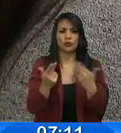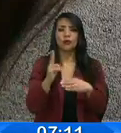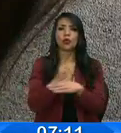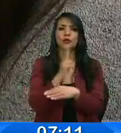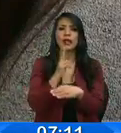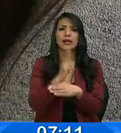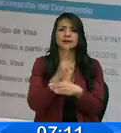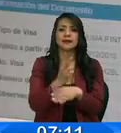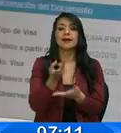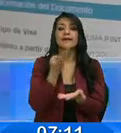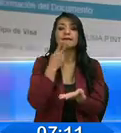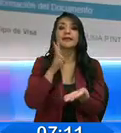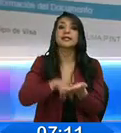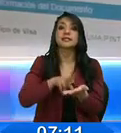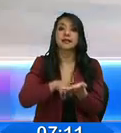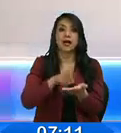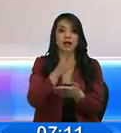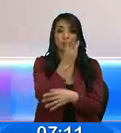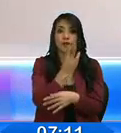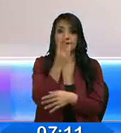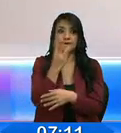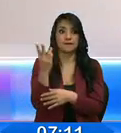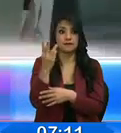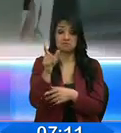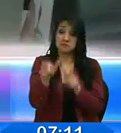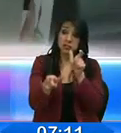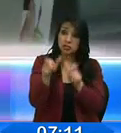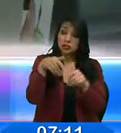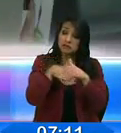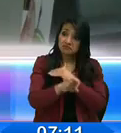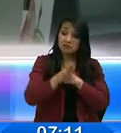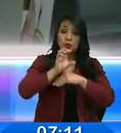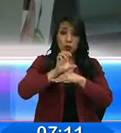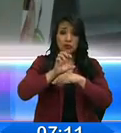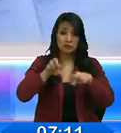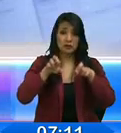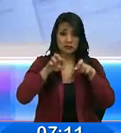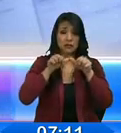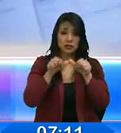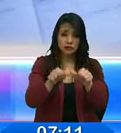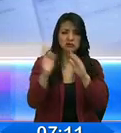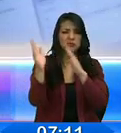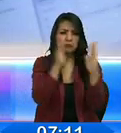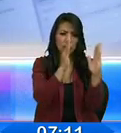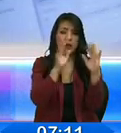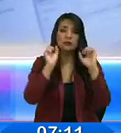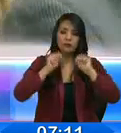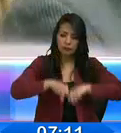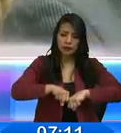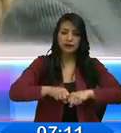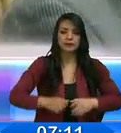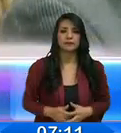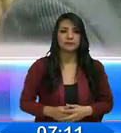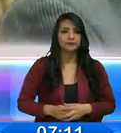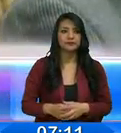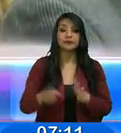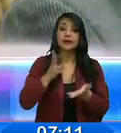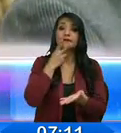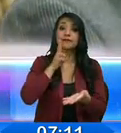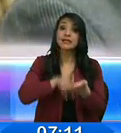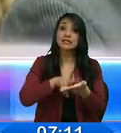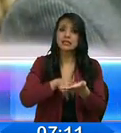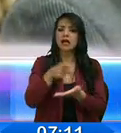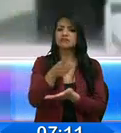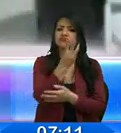visa electrónica para los ciudadanos de extranjeros que decidan permanecer en el país de forma temporal o permanente. La visa electrónica permitirá